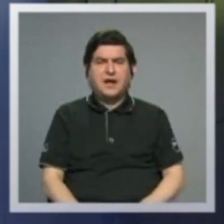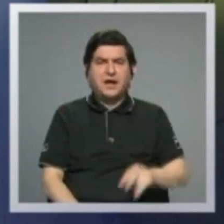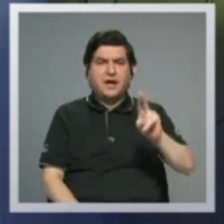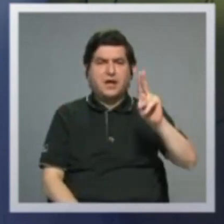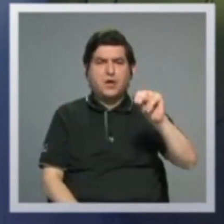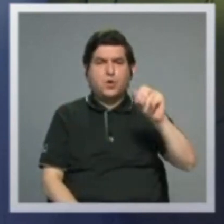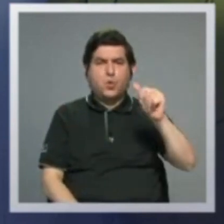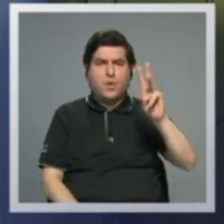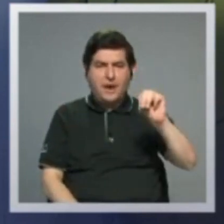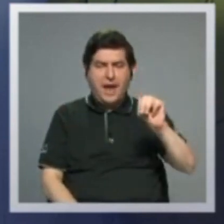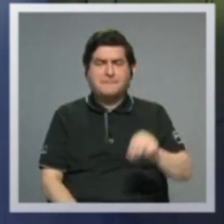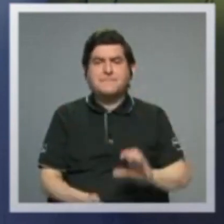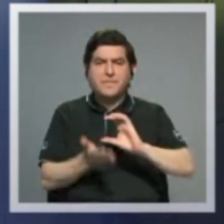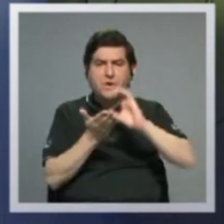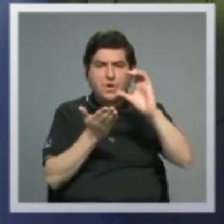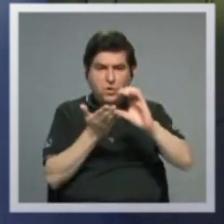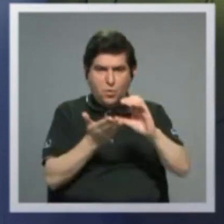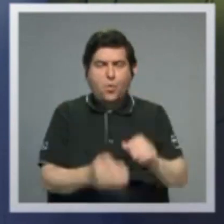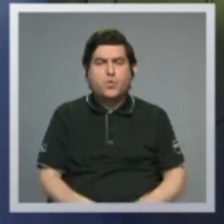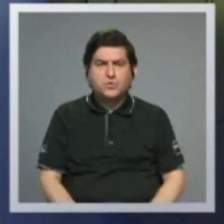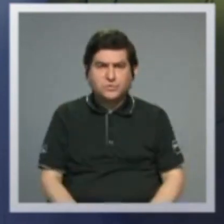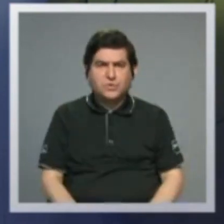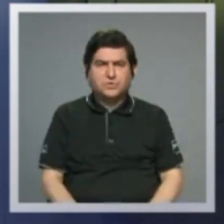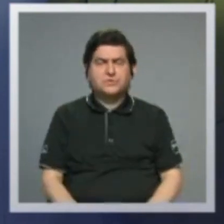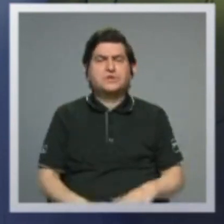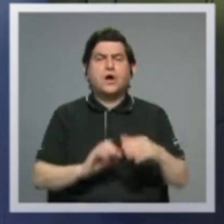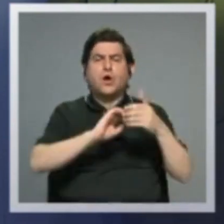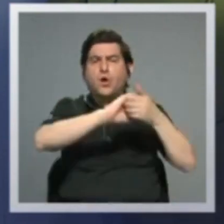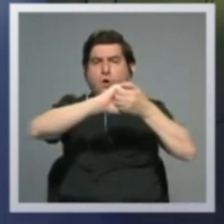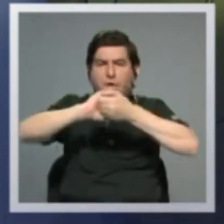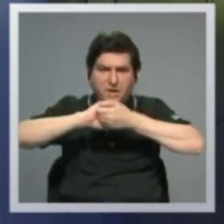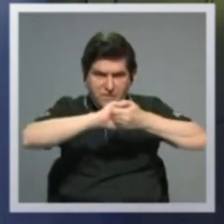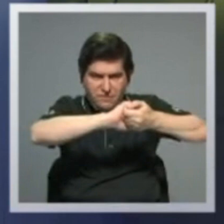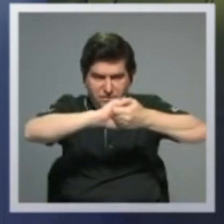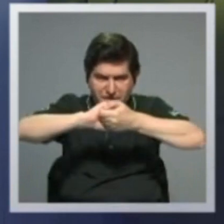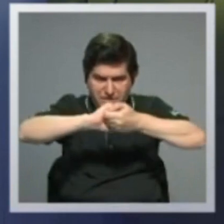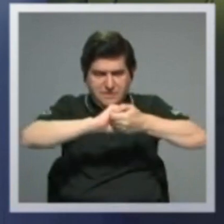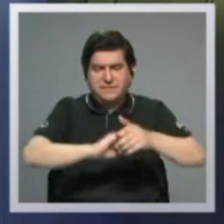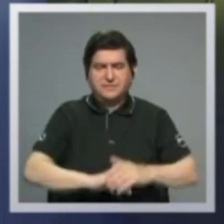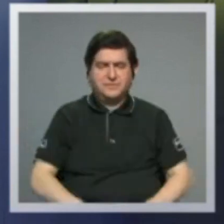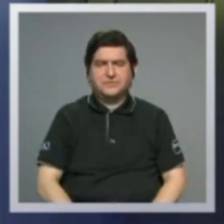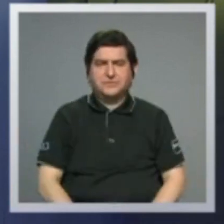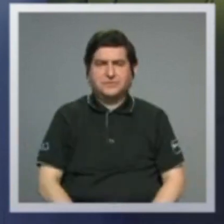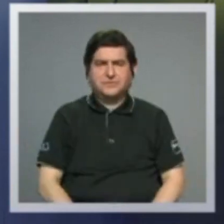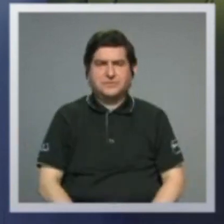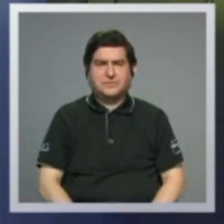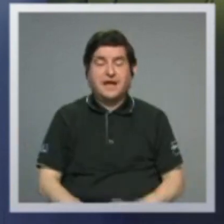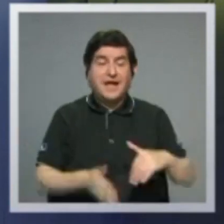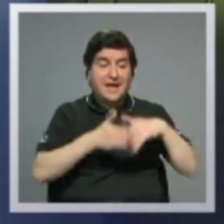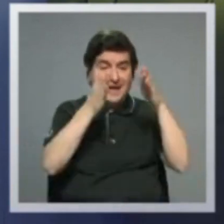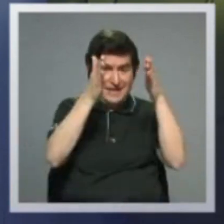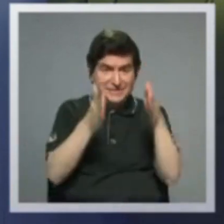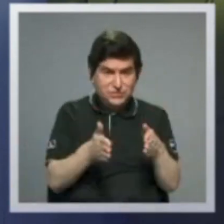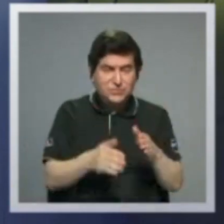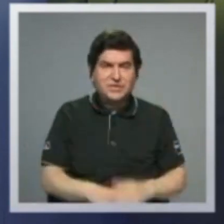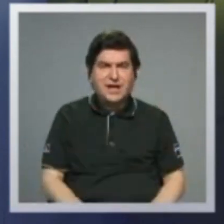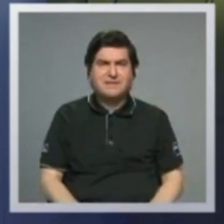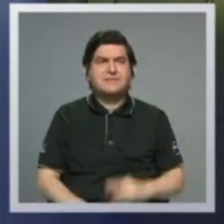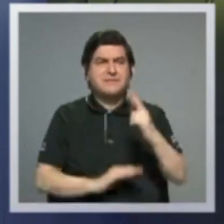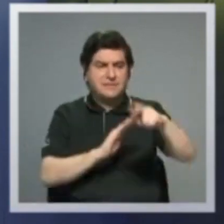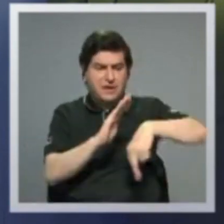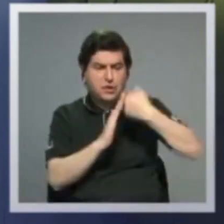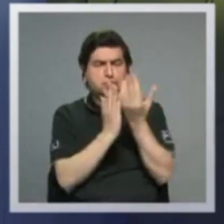son estos cursos COIL, que es esta colaboración de cursos en donde los estudiantes juegan un rol